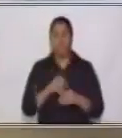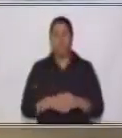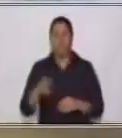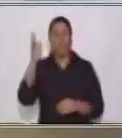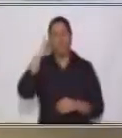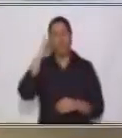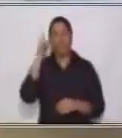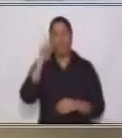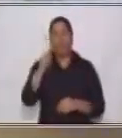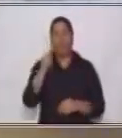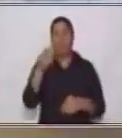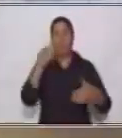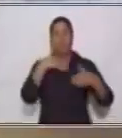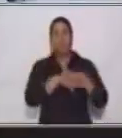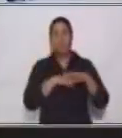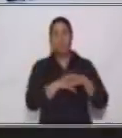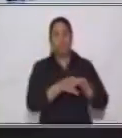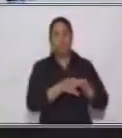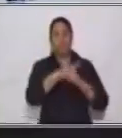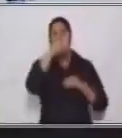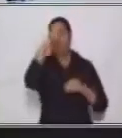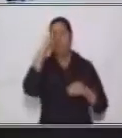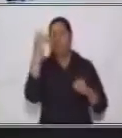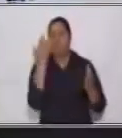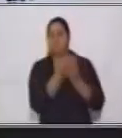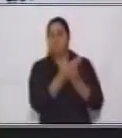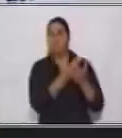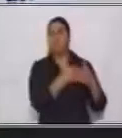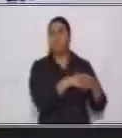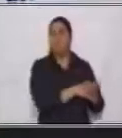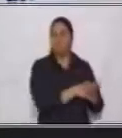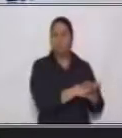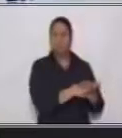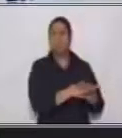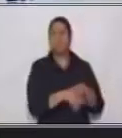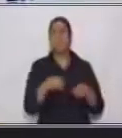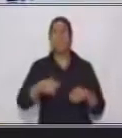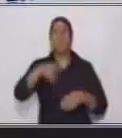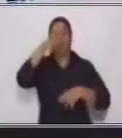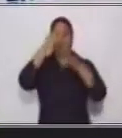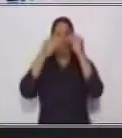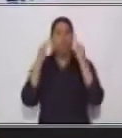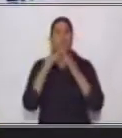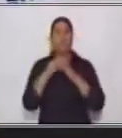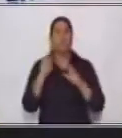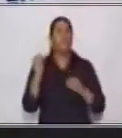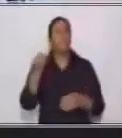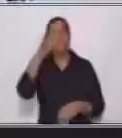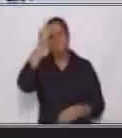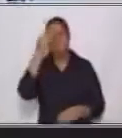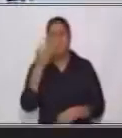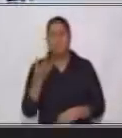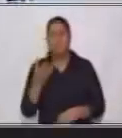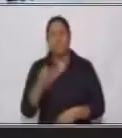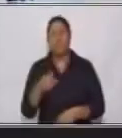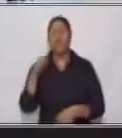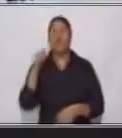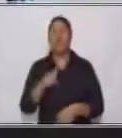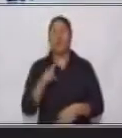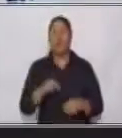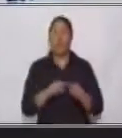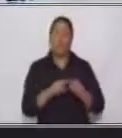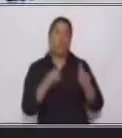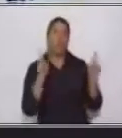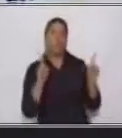y ejercicios en tu portafolio Aprendo en Casa. ¿Y qué aprendiste en el programa Aprendo en Casa? Hoy, pues aprendiste la diferencia entre